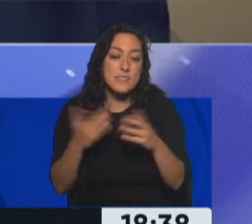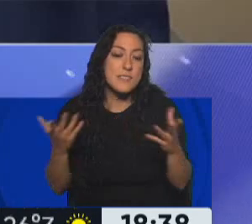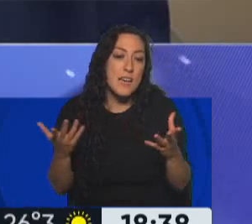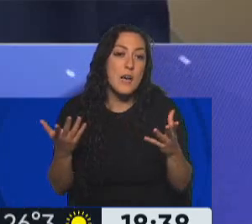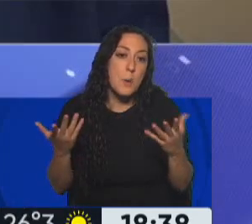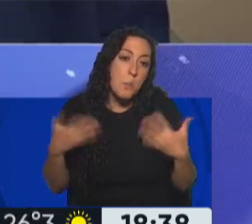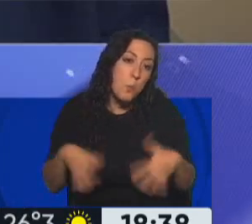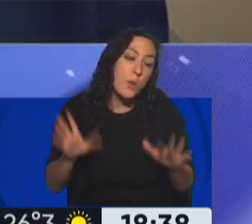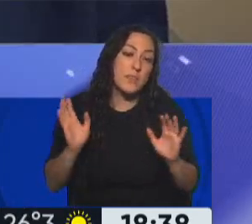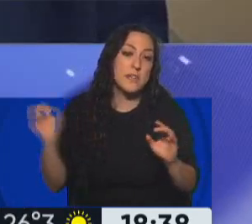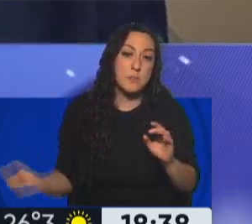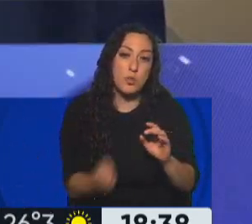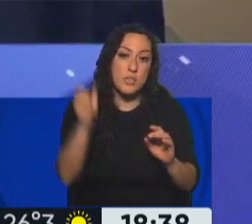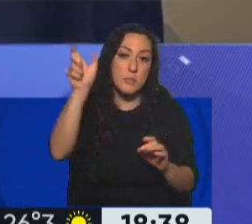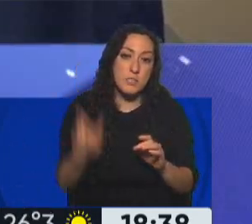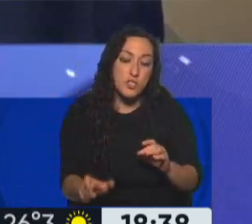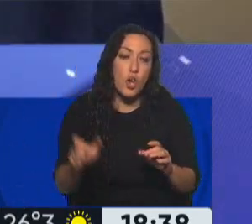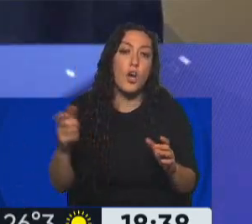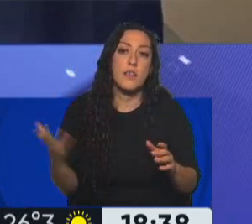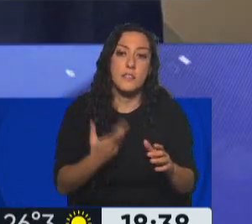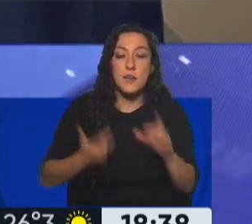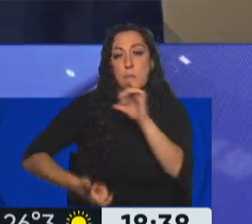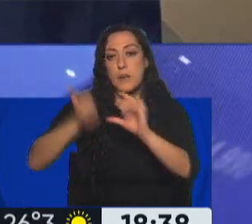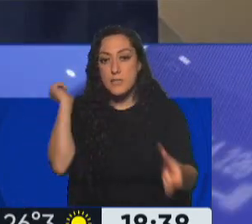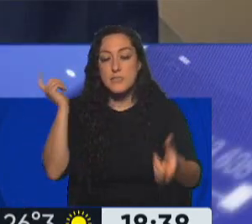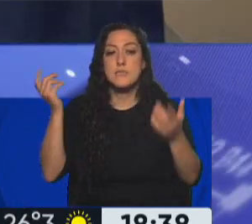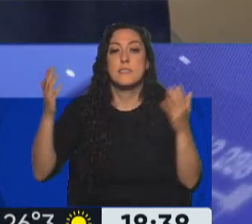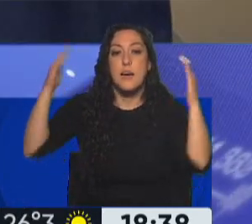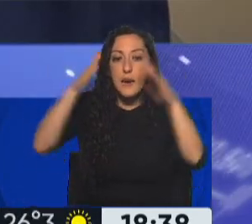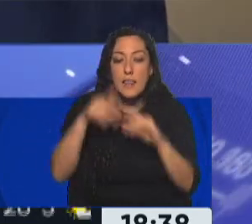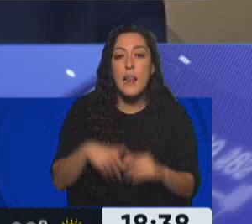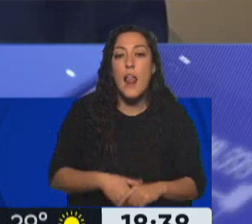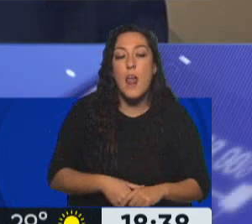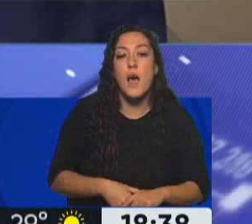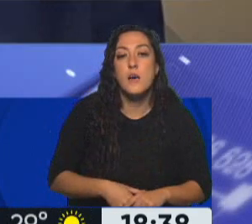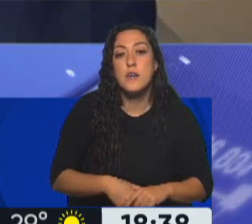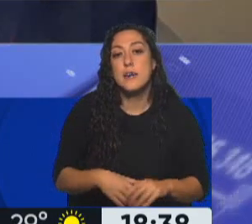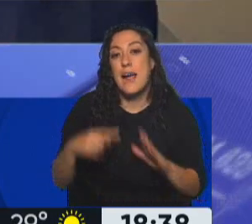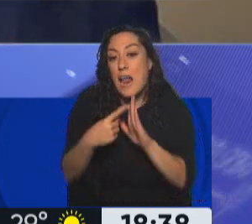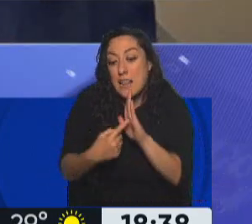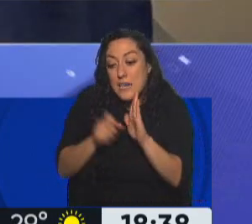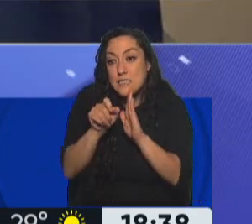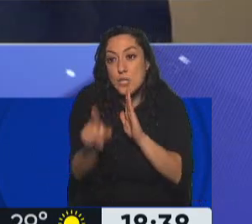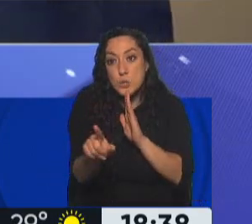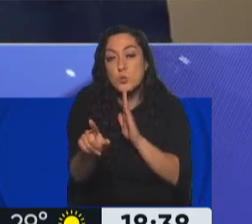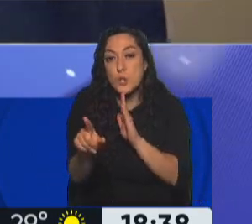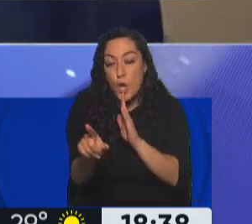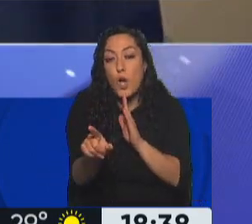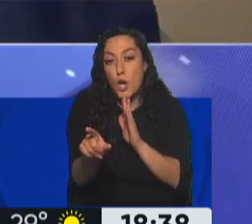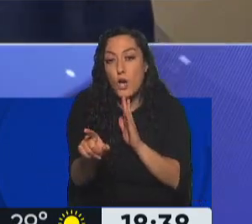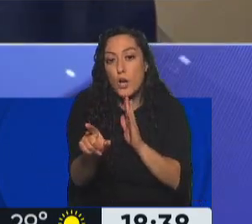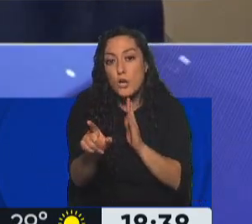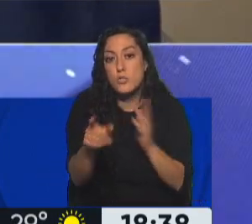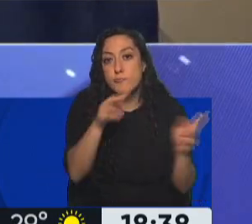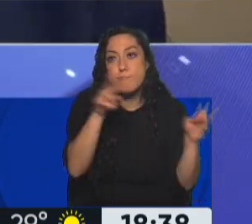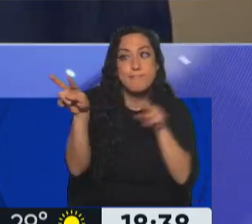podría ser, porque es elector, es cardenal, tiene experiencia y tiene muchas cualidades, y un gran número lo mira a